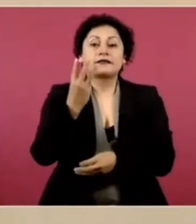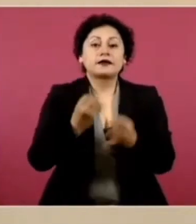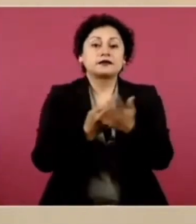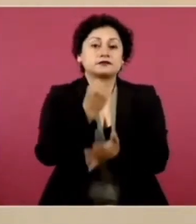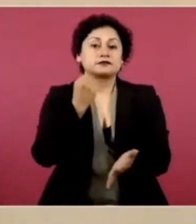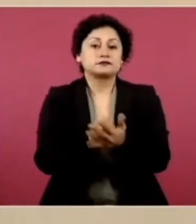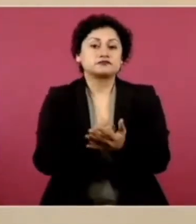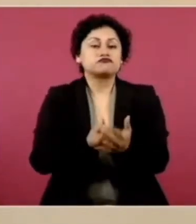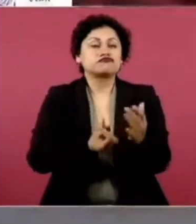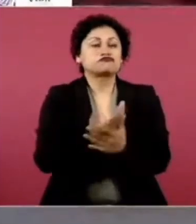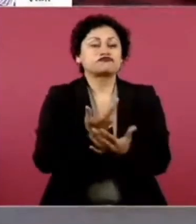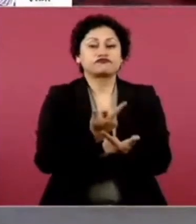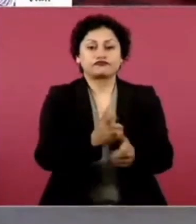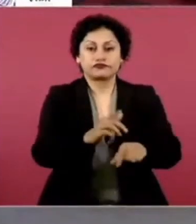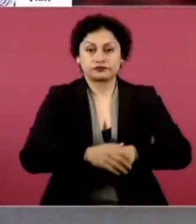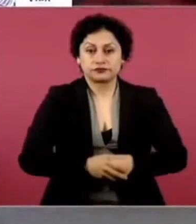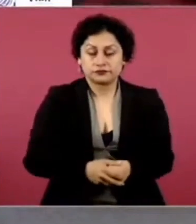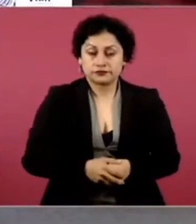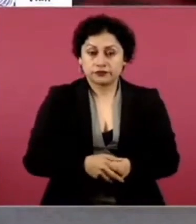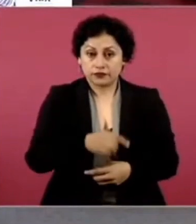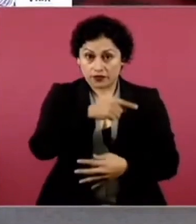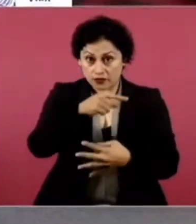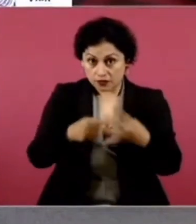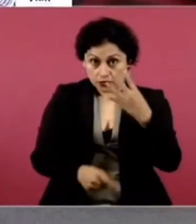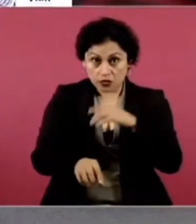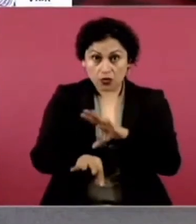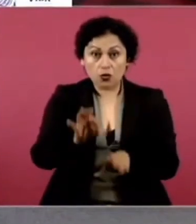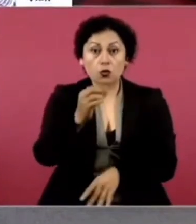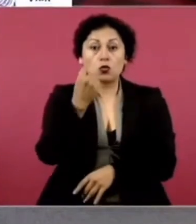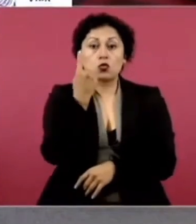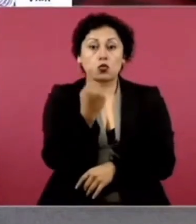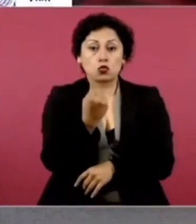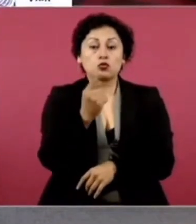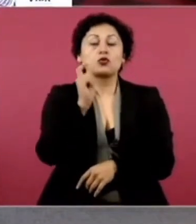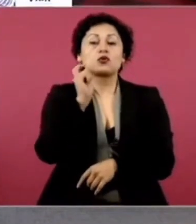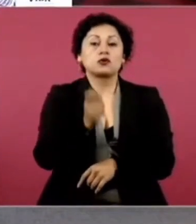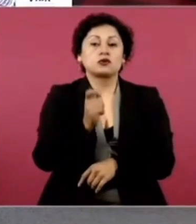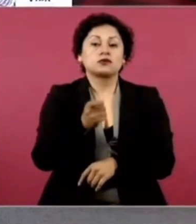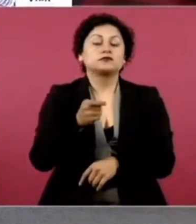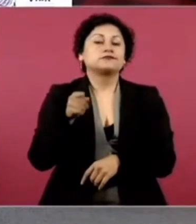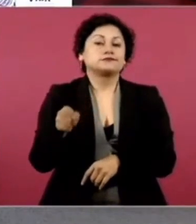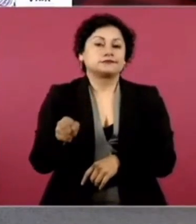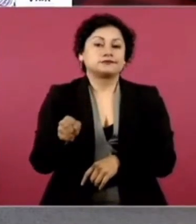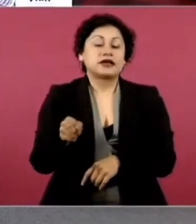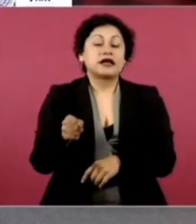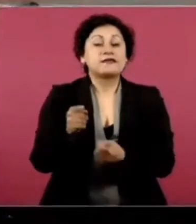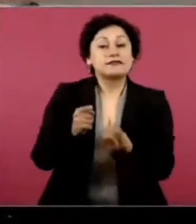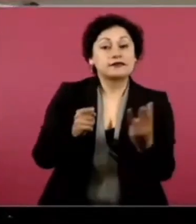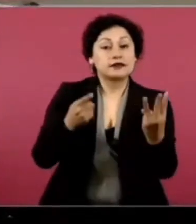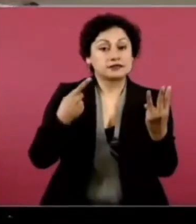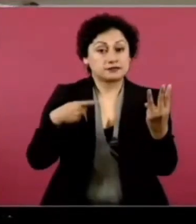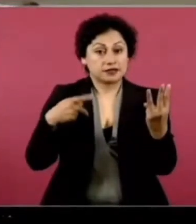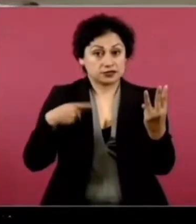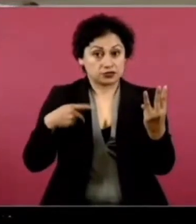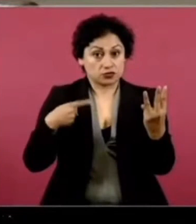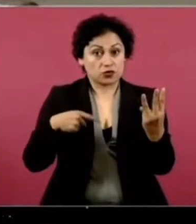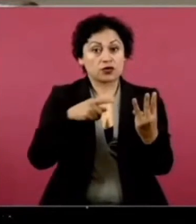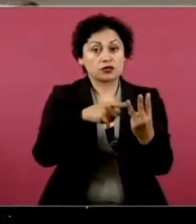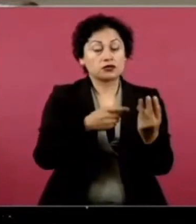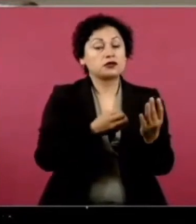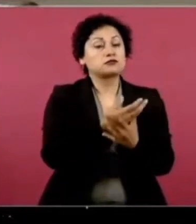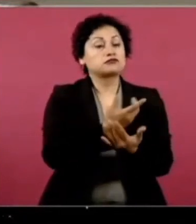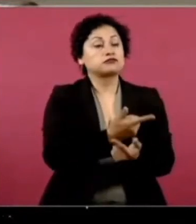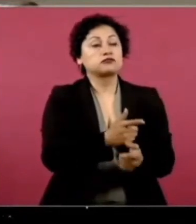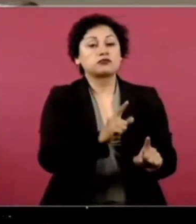absolutorias. Tenemos un caso, emitió una sentencia absolutoria en favor de 3 imputados por el delito de tentativa